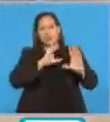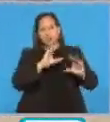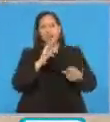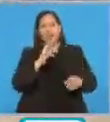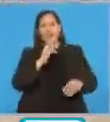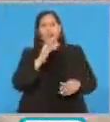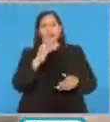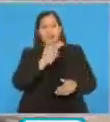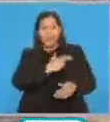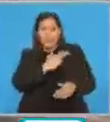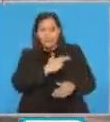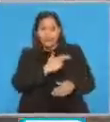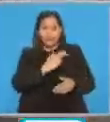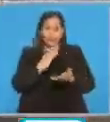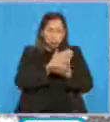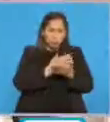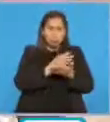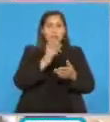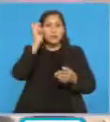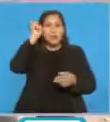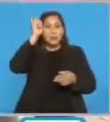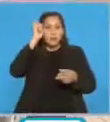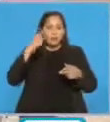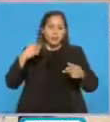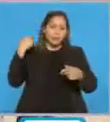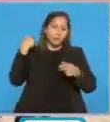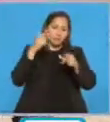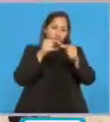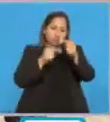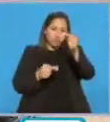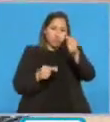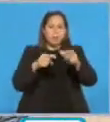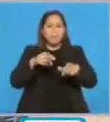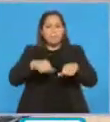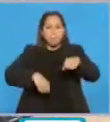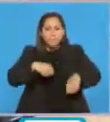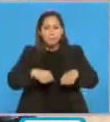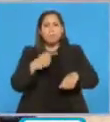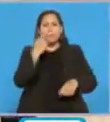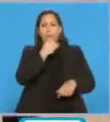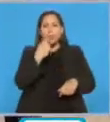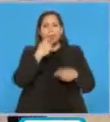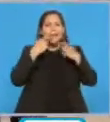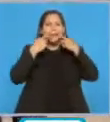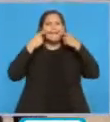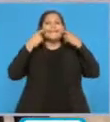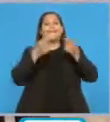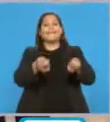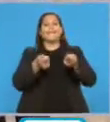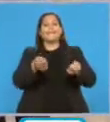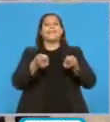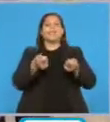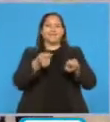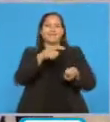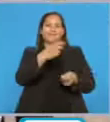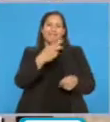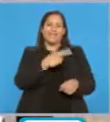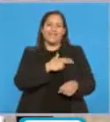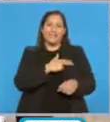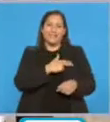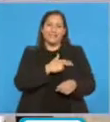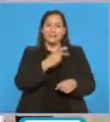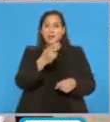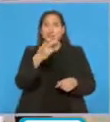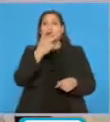que tengan. Normalmente un caballo de carreta tiene lesiones en la columna, en las patas, en la boca, y todo eso a través de un esquema con